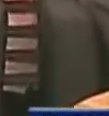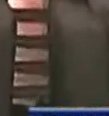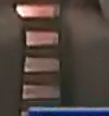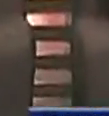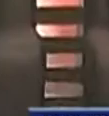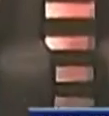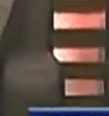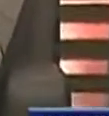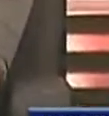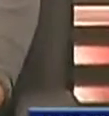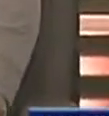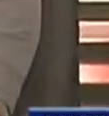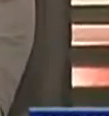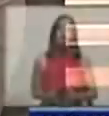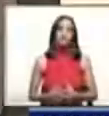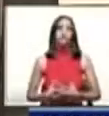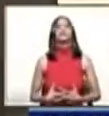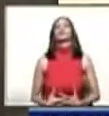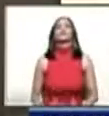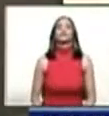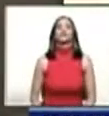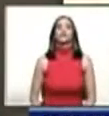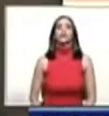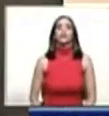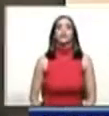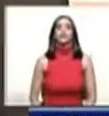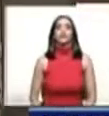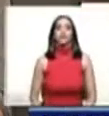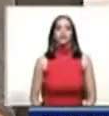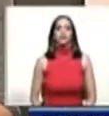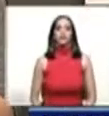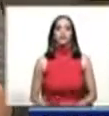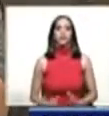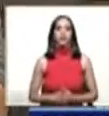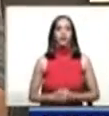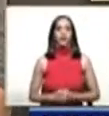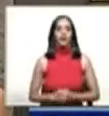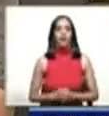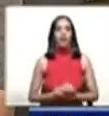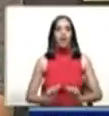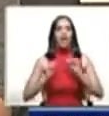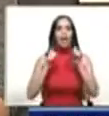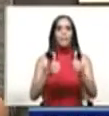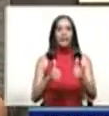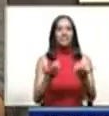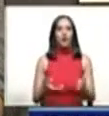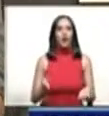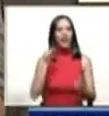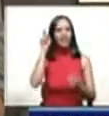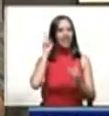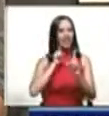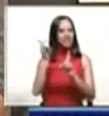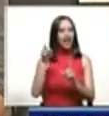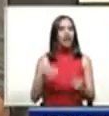sonrisa, será tu sonrisa. Empezó, llegó desde el Alto Zulia, desde por allá, desde